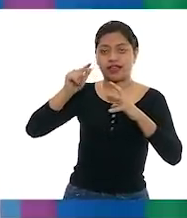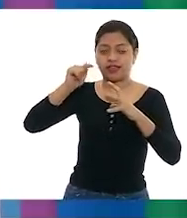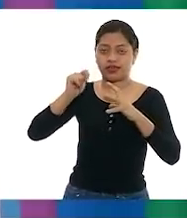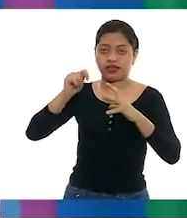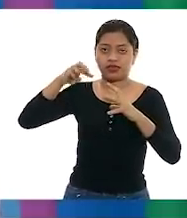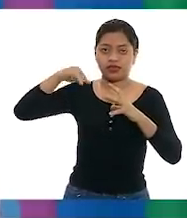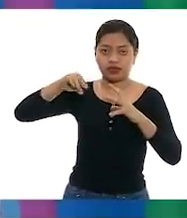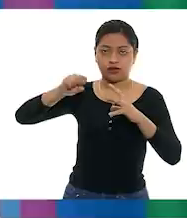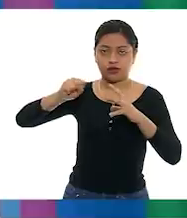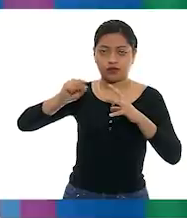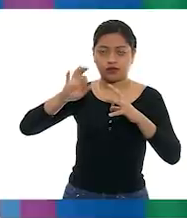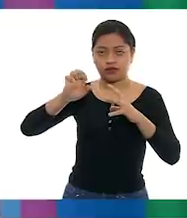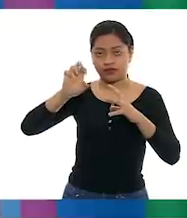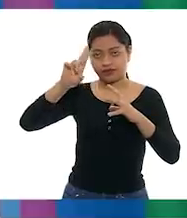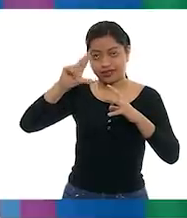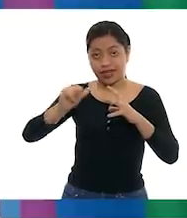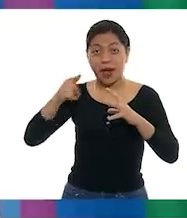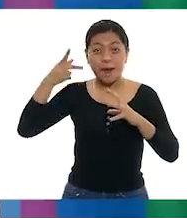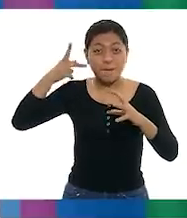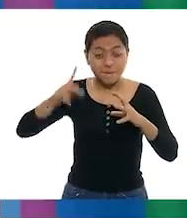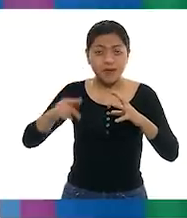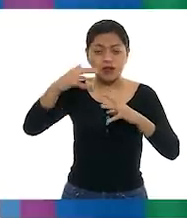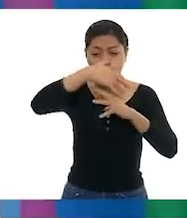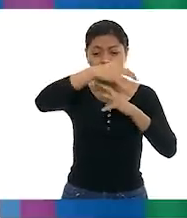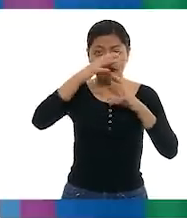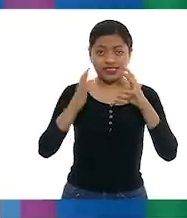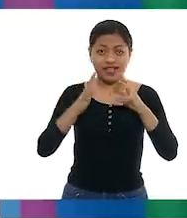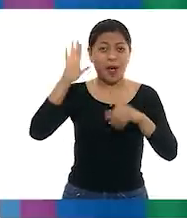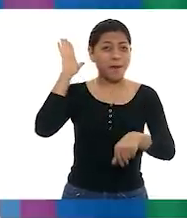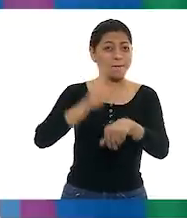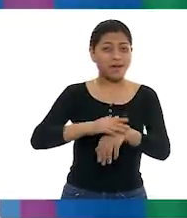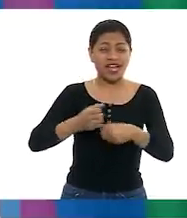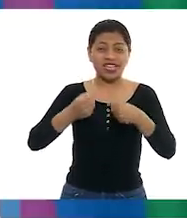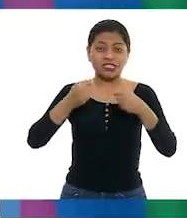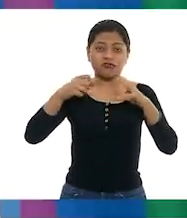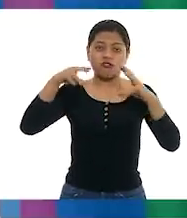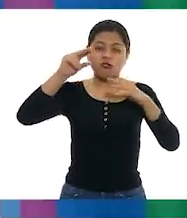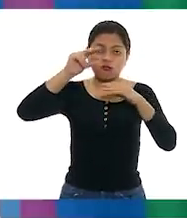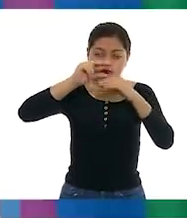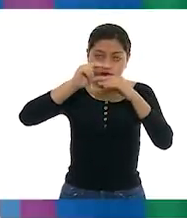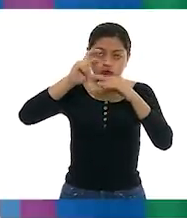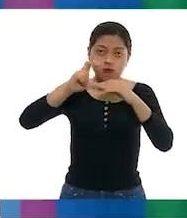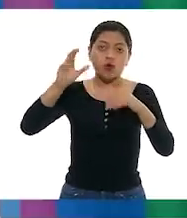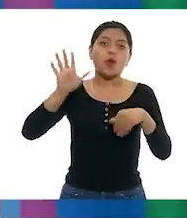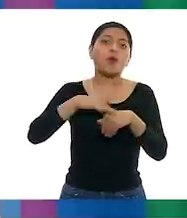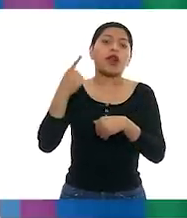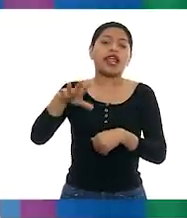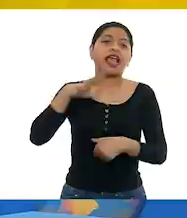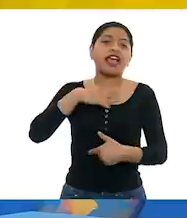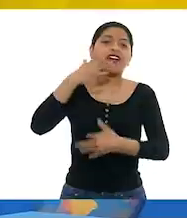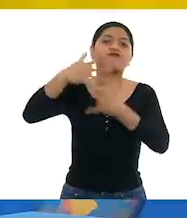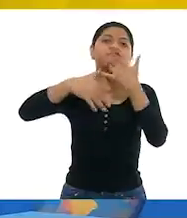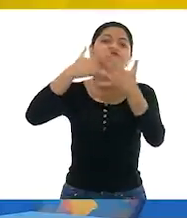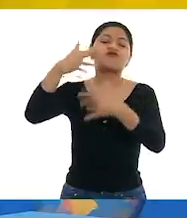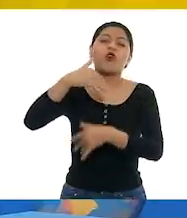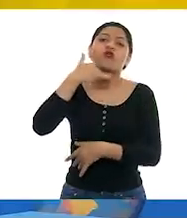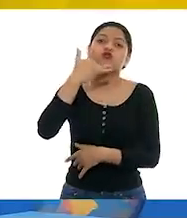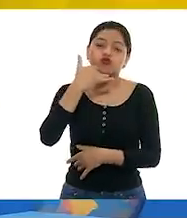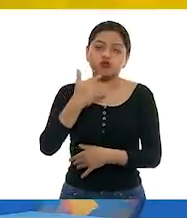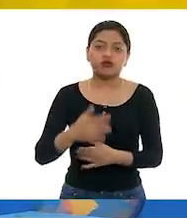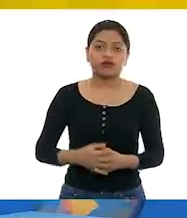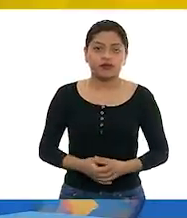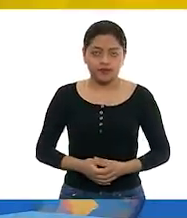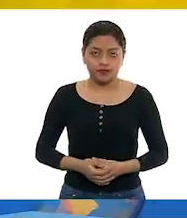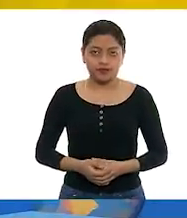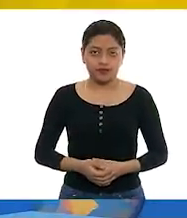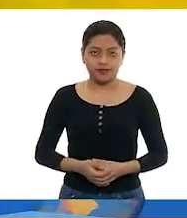se intensifica con la contaminación y la acumulación de gases de efecto invernadero, como el dióxido de carbono. Maestra, me